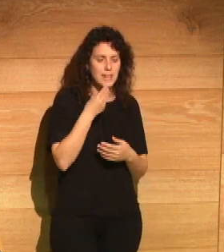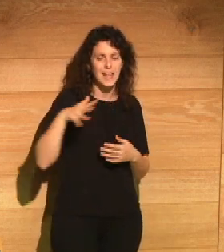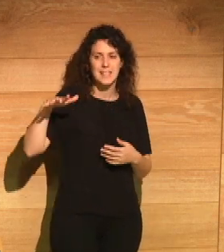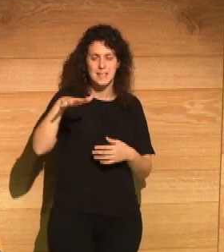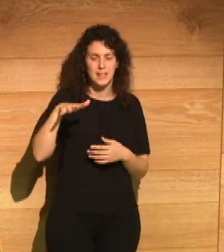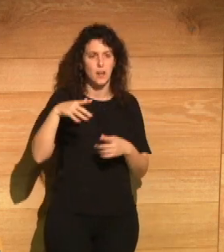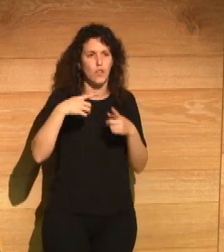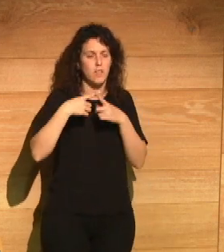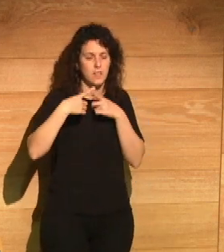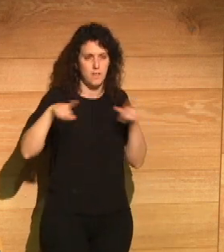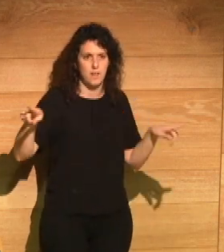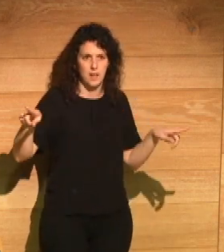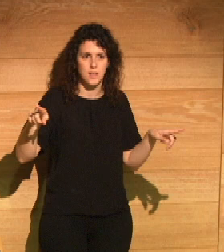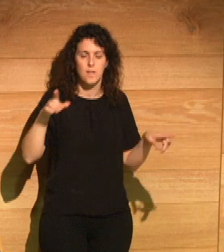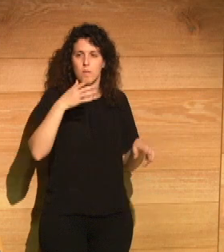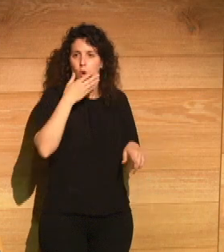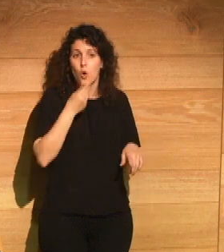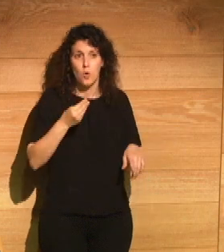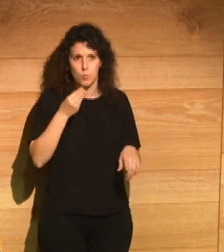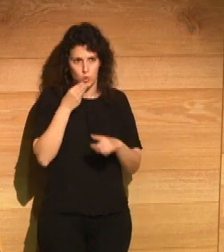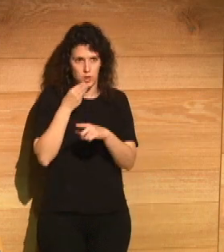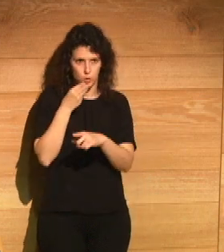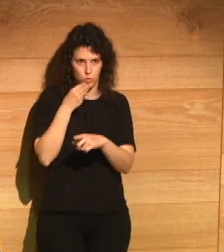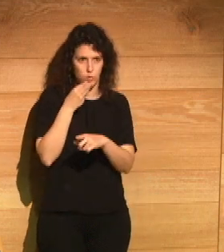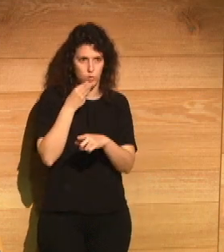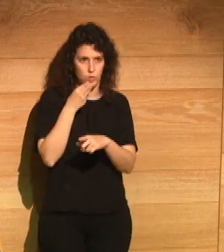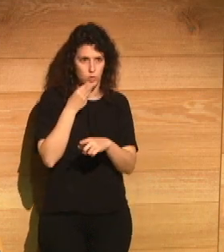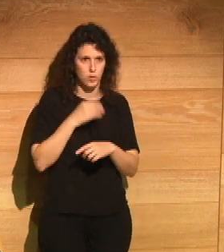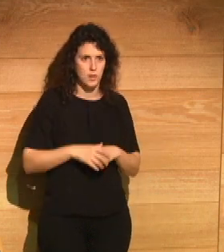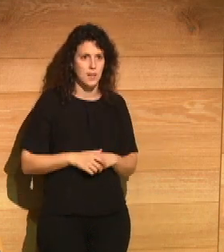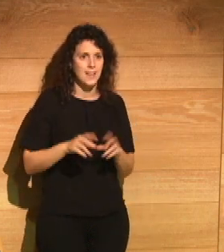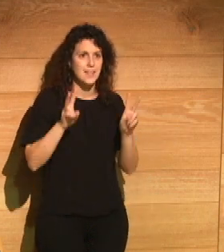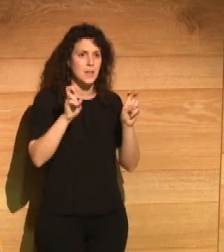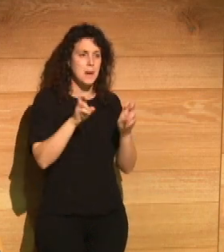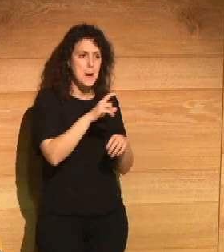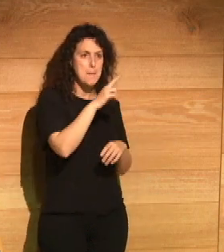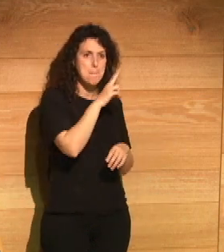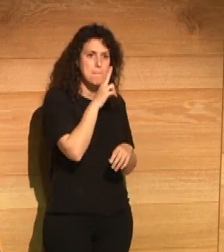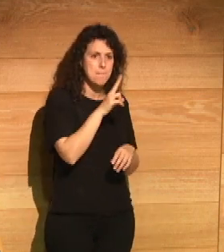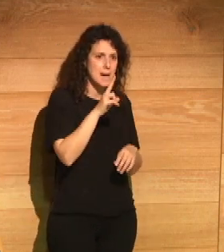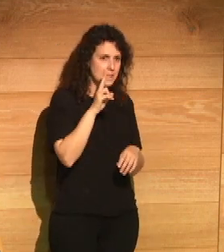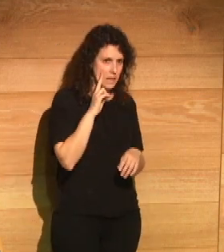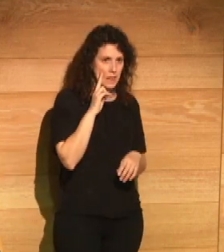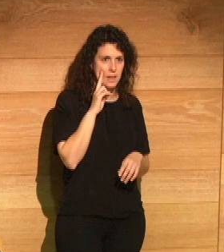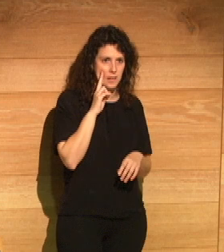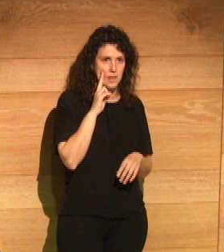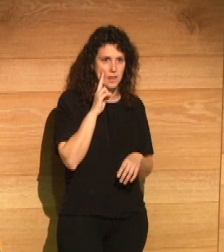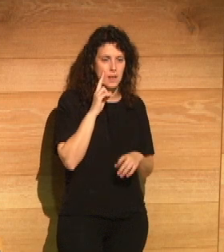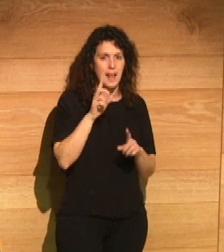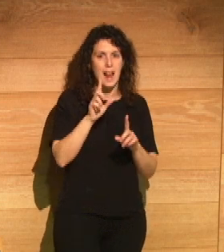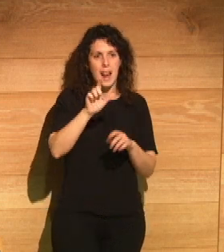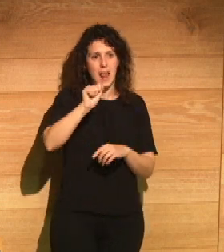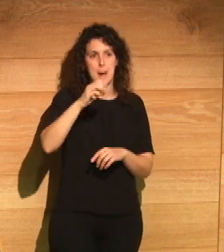totalmente distinto. El tratamiento de la maternidad en La perra y en esta novela es